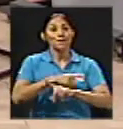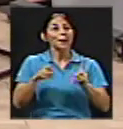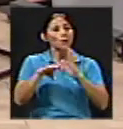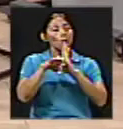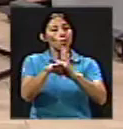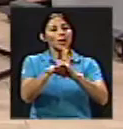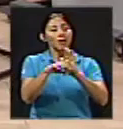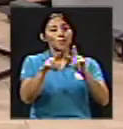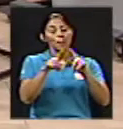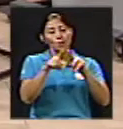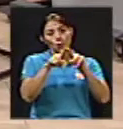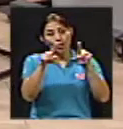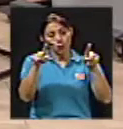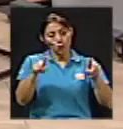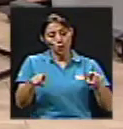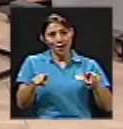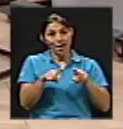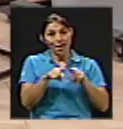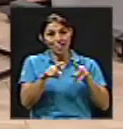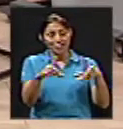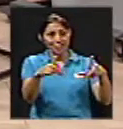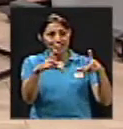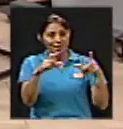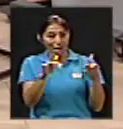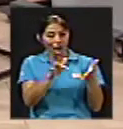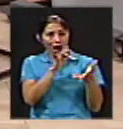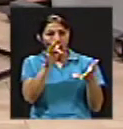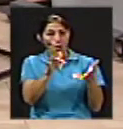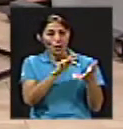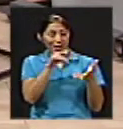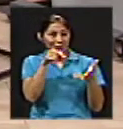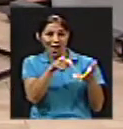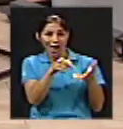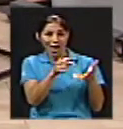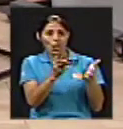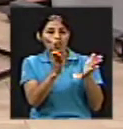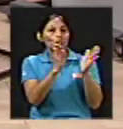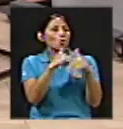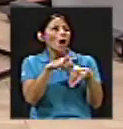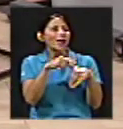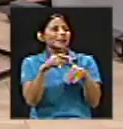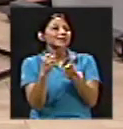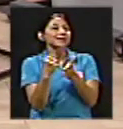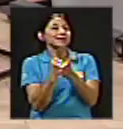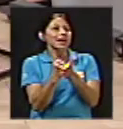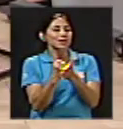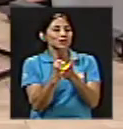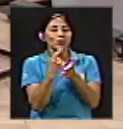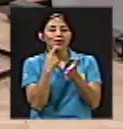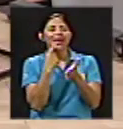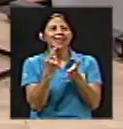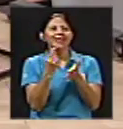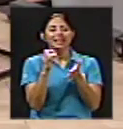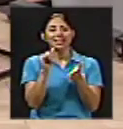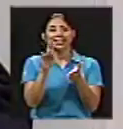no hay el sellito que aparecía en algún lugar que dice Intel Inside, porque